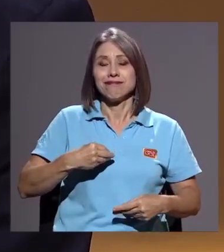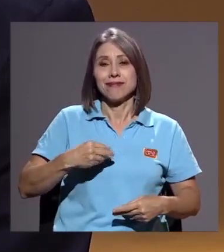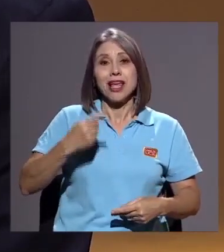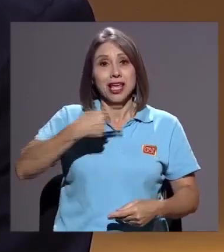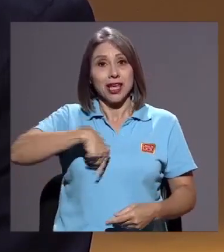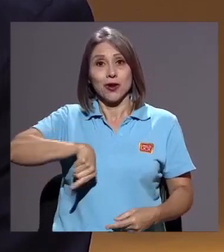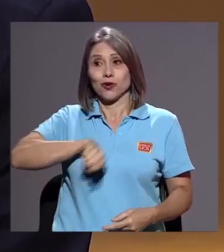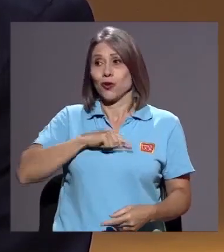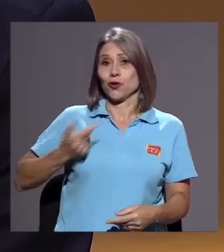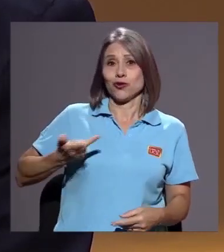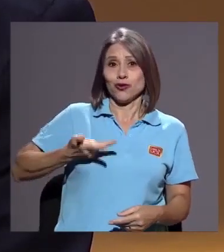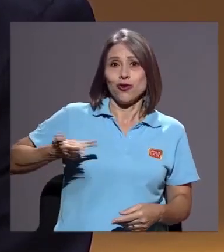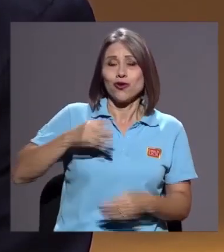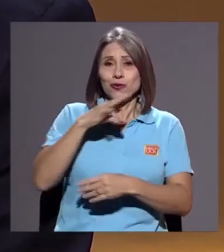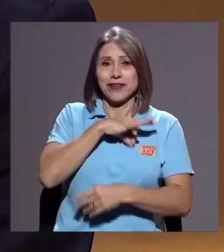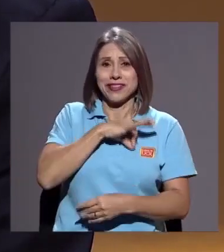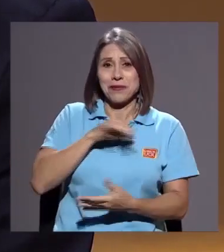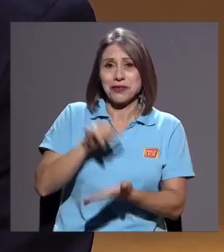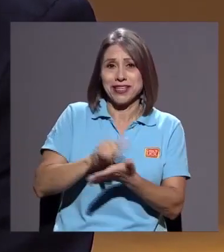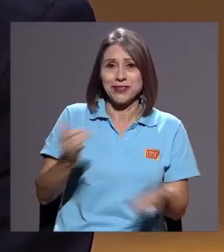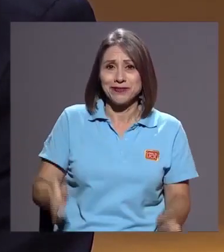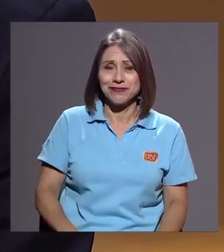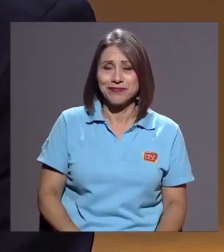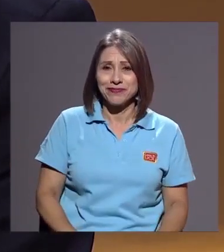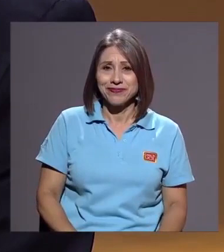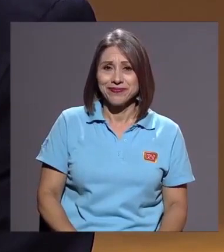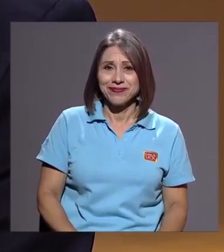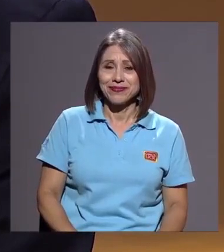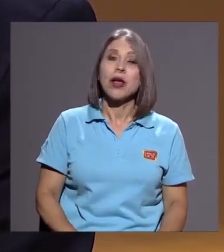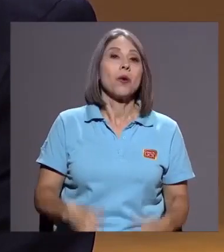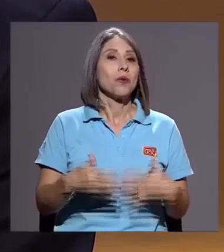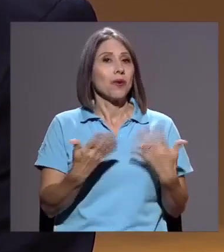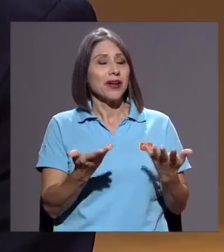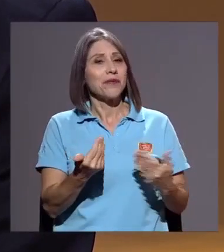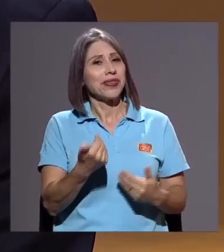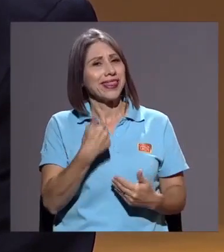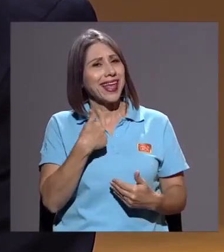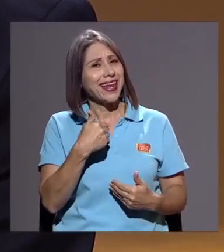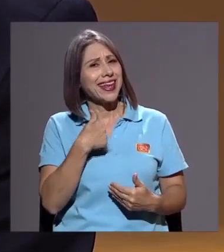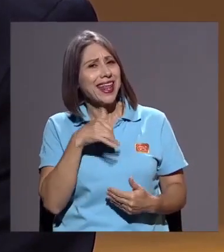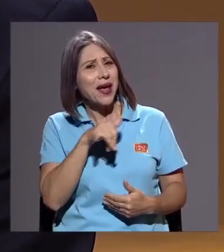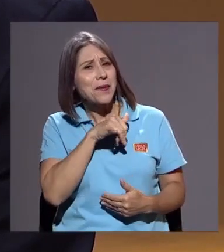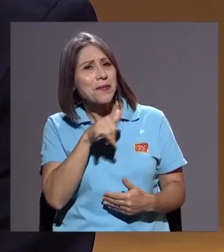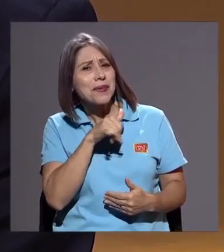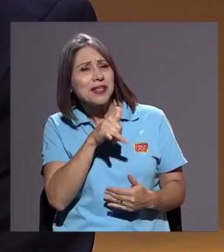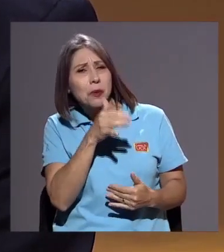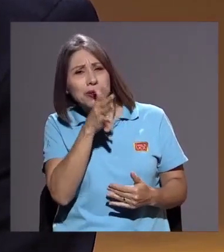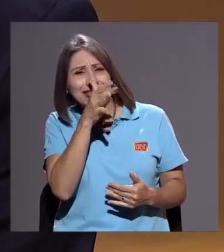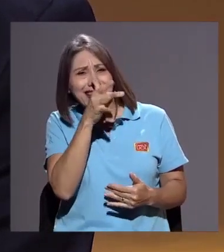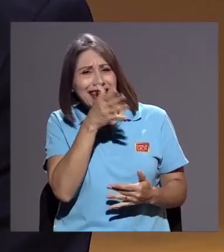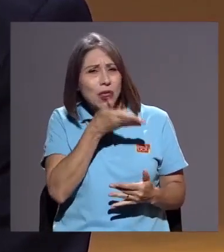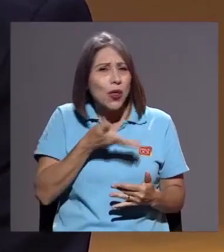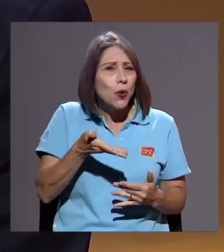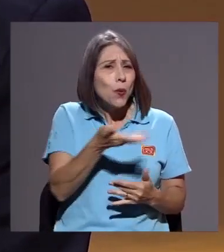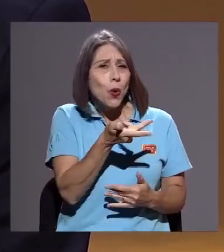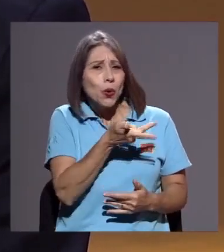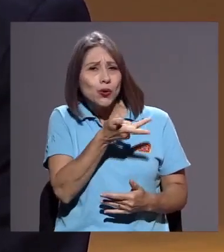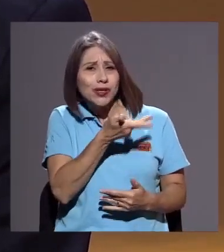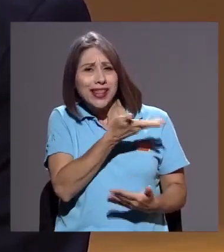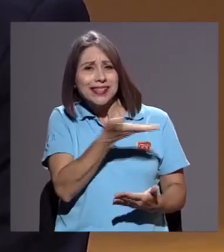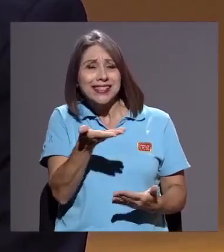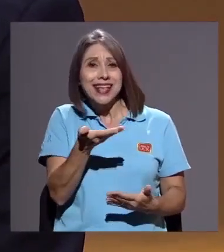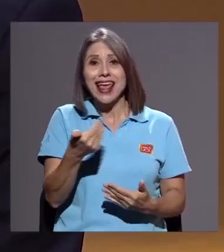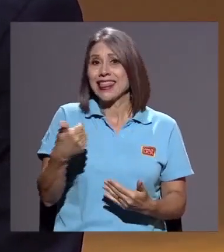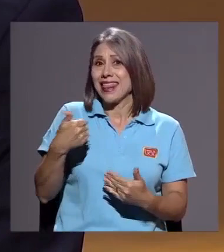nos beneficiamos de eso. Bueno, tenía el sentido del humor que ustedes tienen. Tenía un sentido del humor,